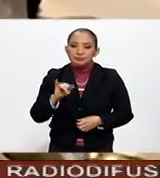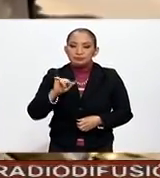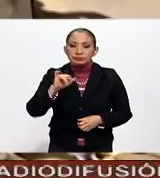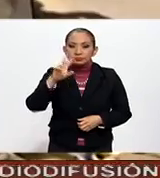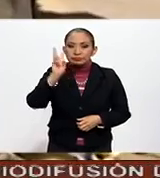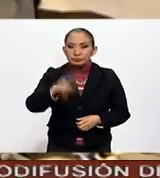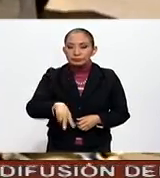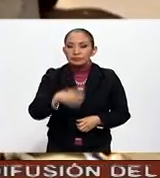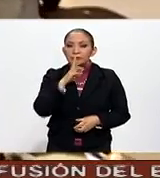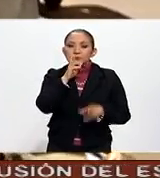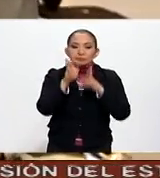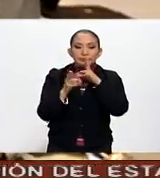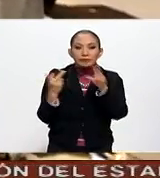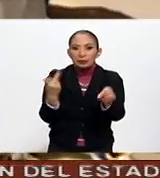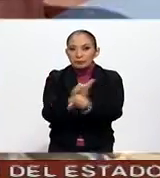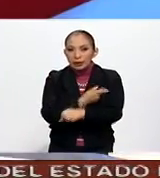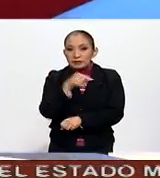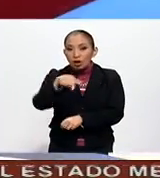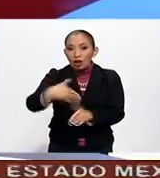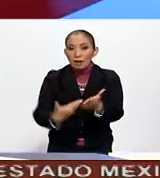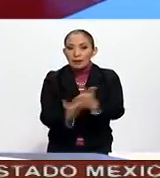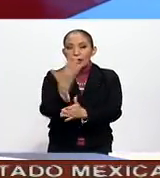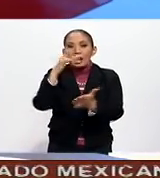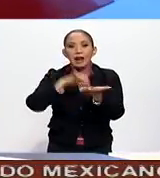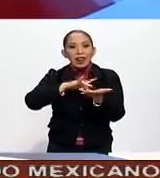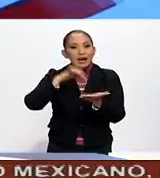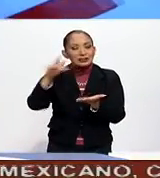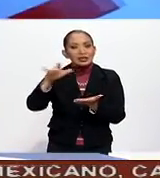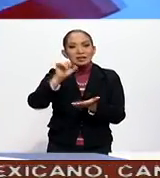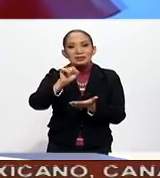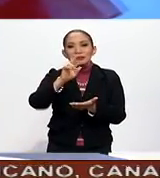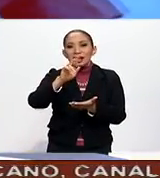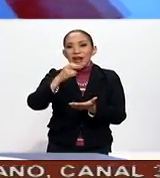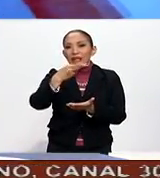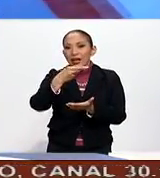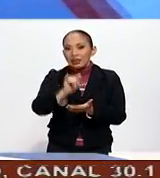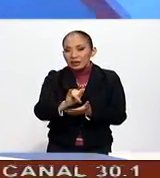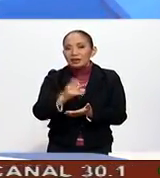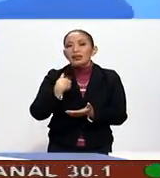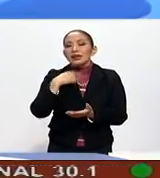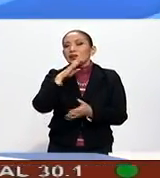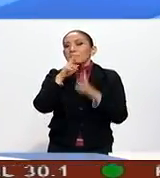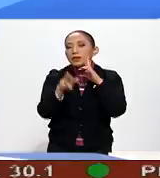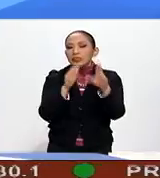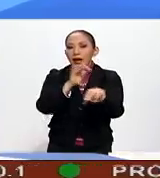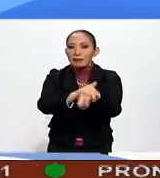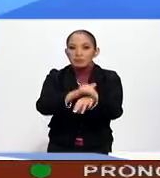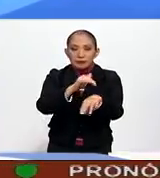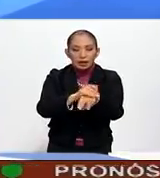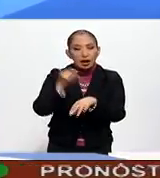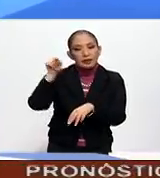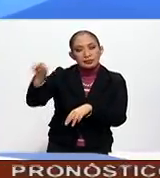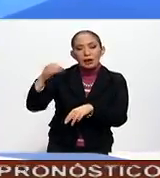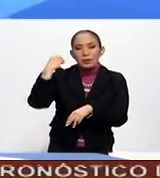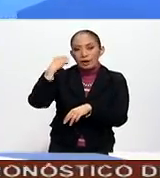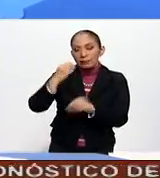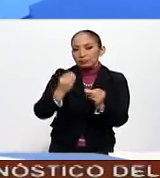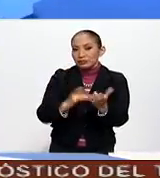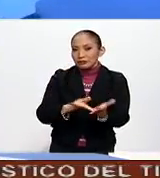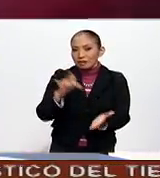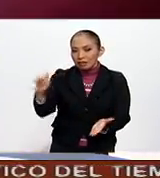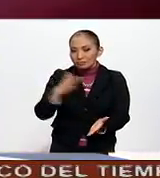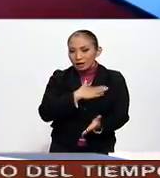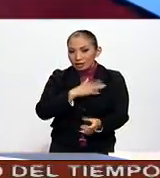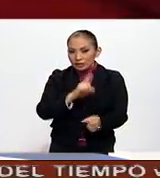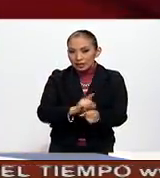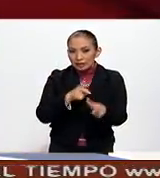el reporte de lo que está pasando esta mañana. Gracias, Saraí, reportera, colega allá en Oaxaca. Muchísimas gracias, muy